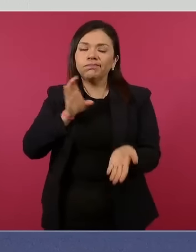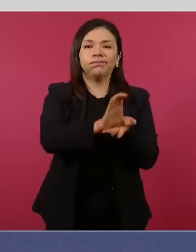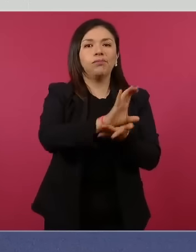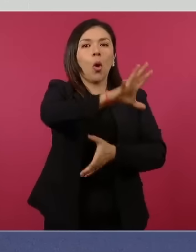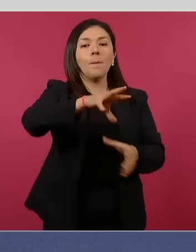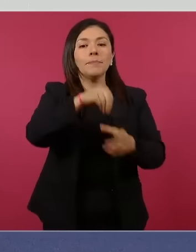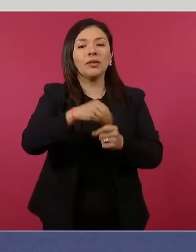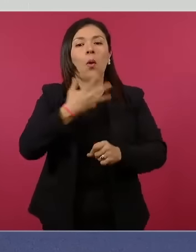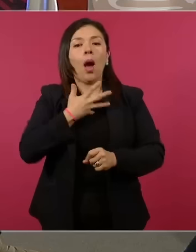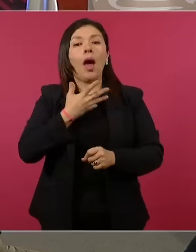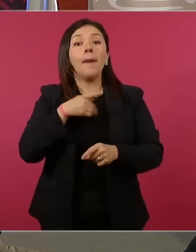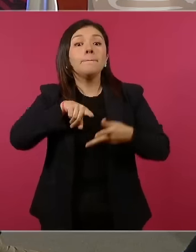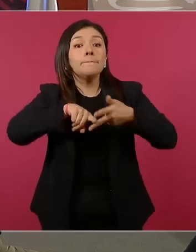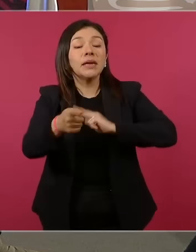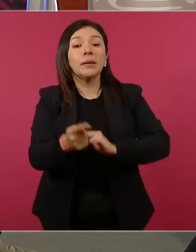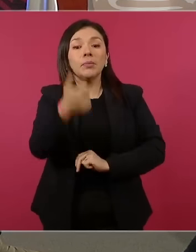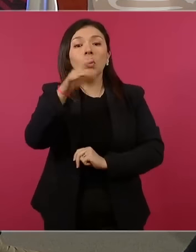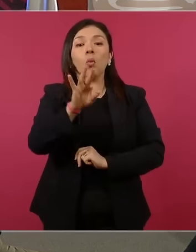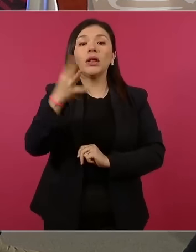alcanzar un monto inicial de